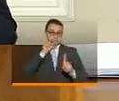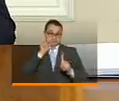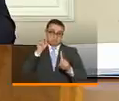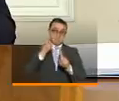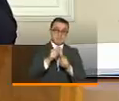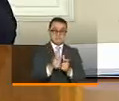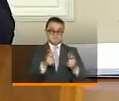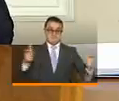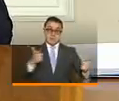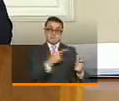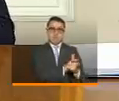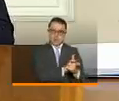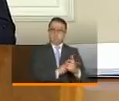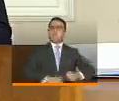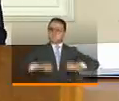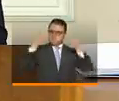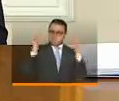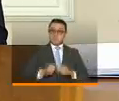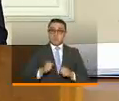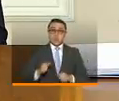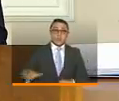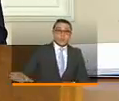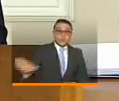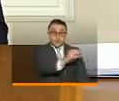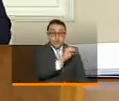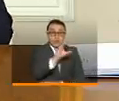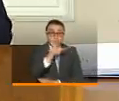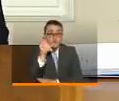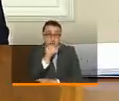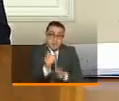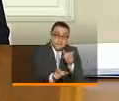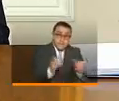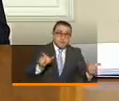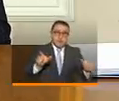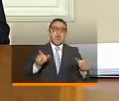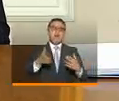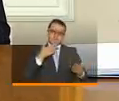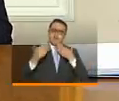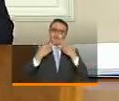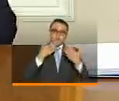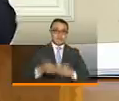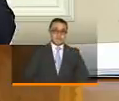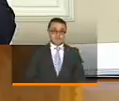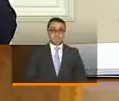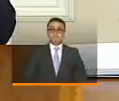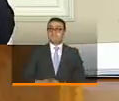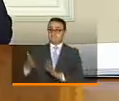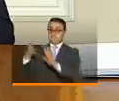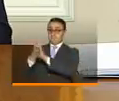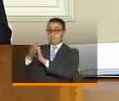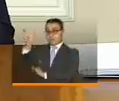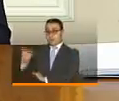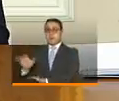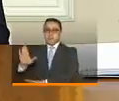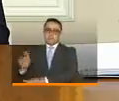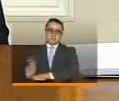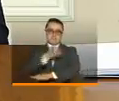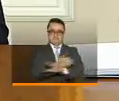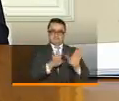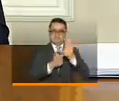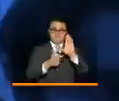queremos contar con la confianza de todas las familias colombianas. Antes de escuchar al ministro, Veamos cómo nos narra esta ruta de la vacunación.